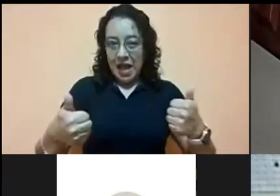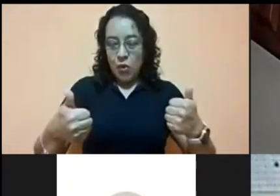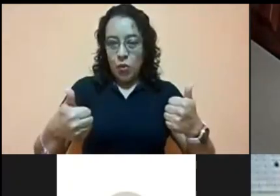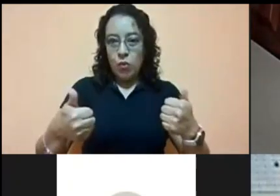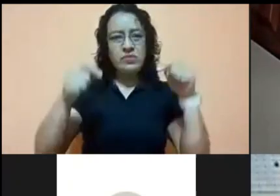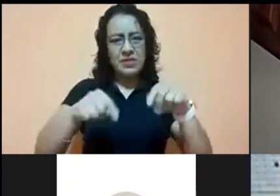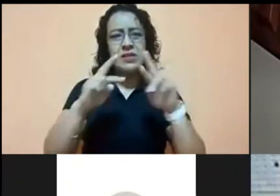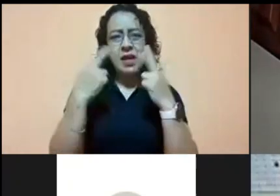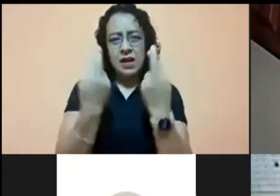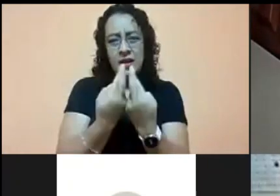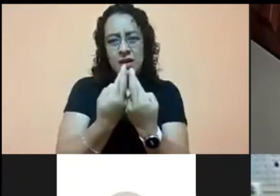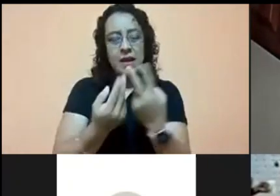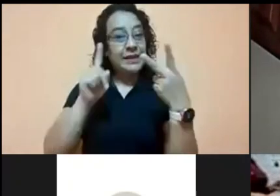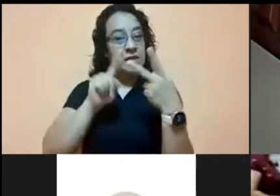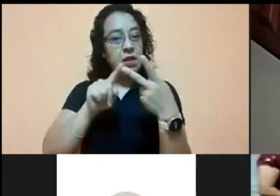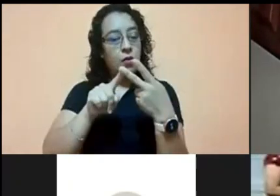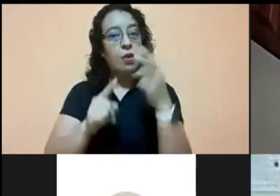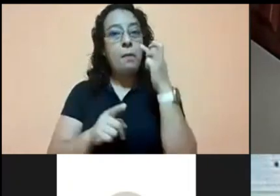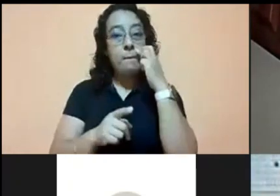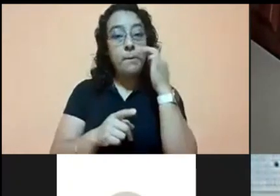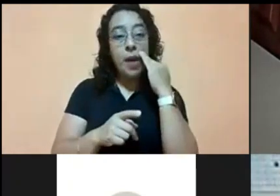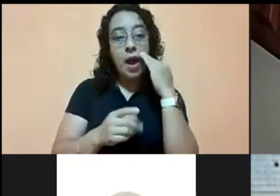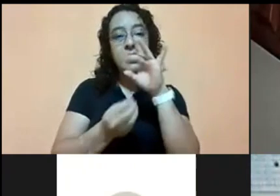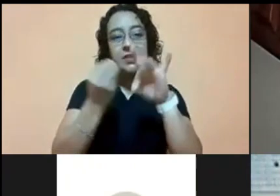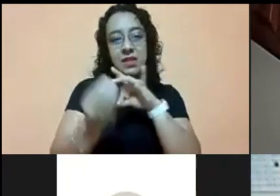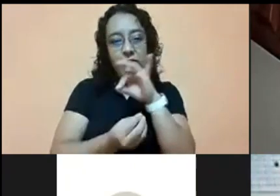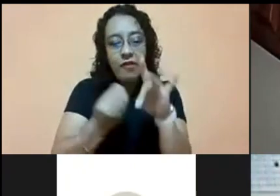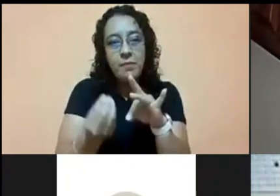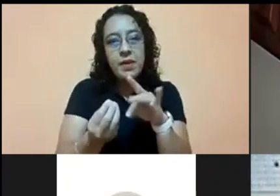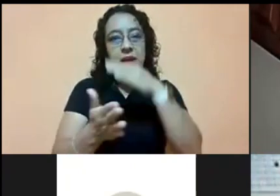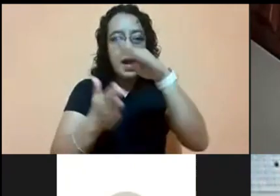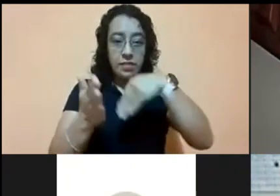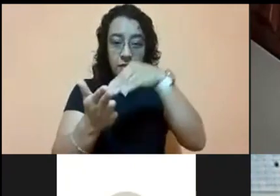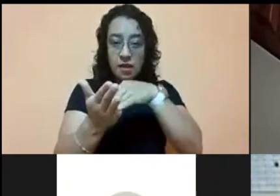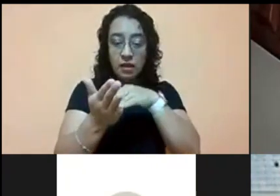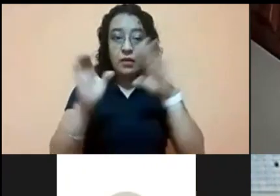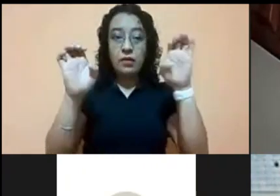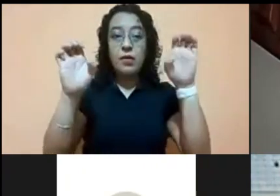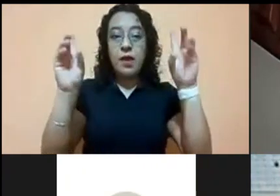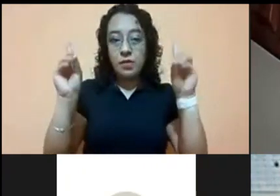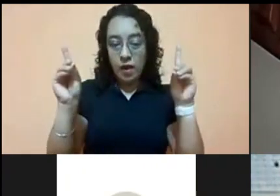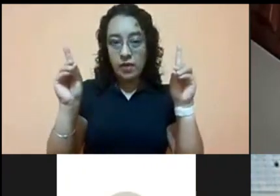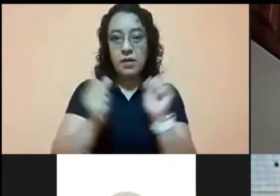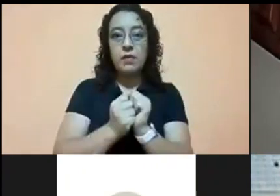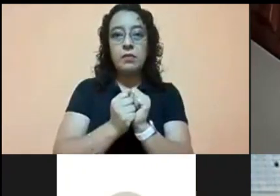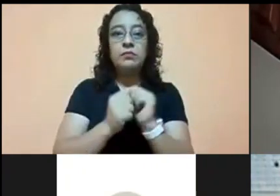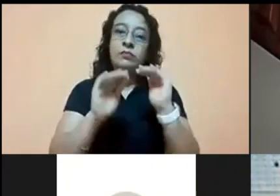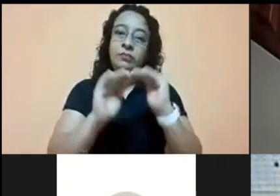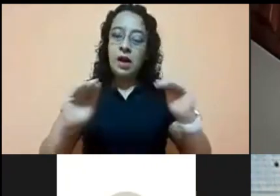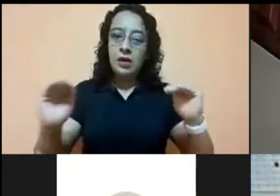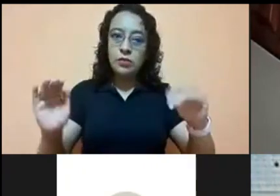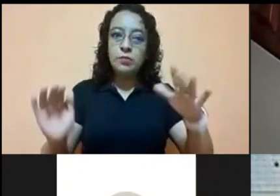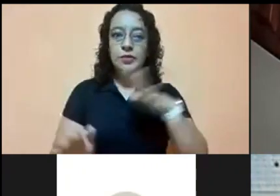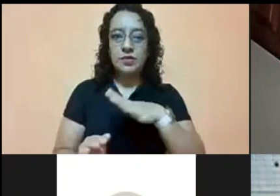de los padres de familia del centro educativo, por los estudiantes que tenemos, agradeciéndole a Dios por